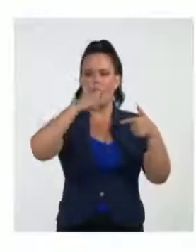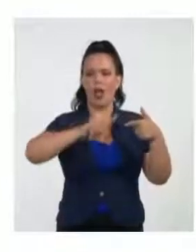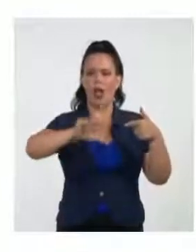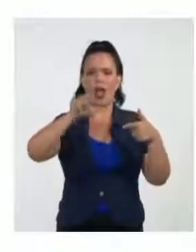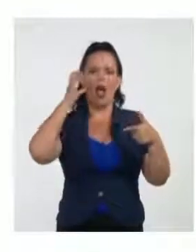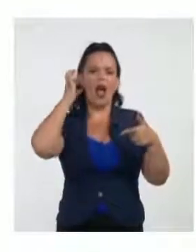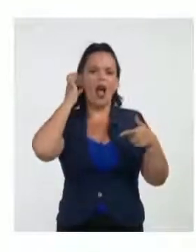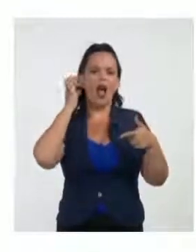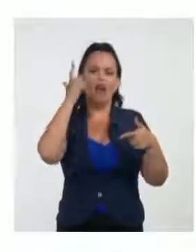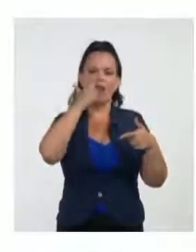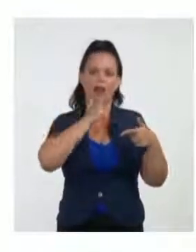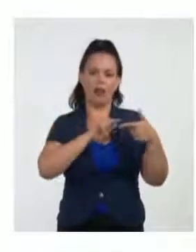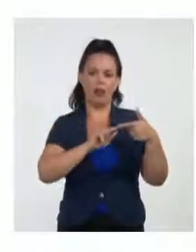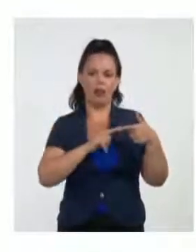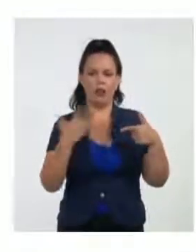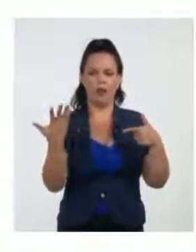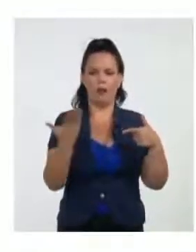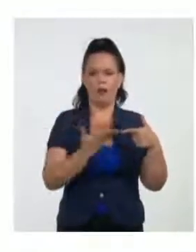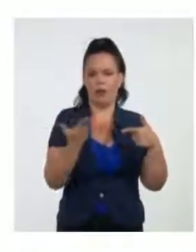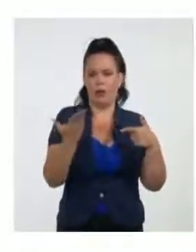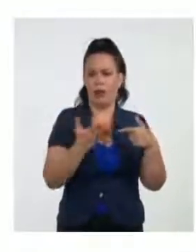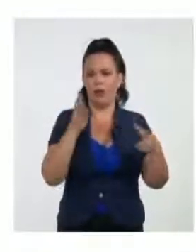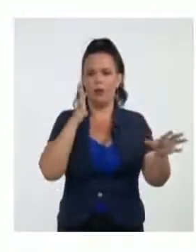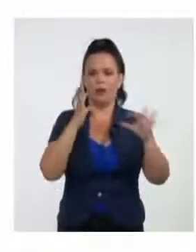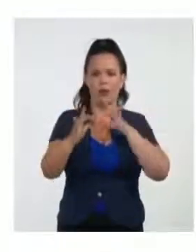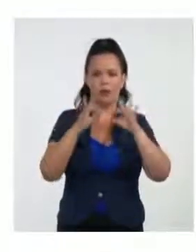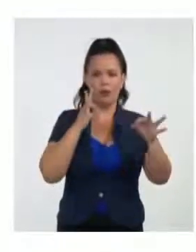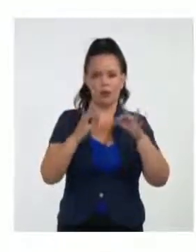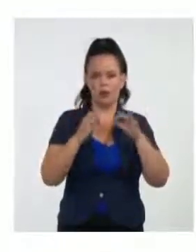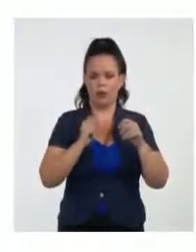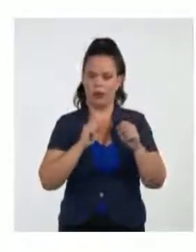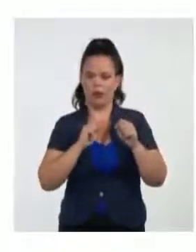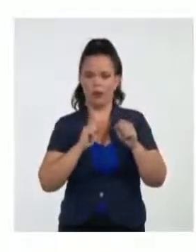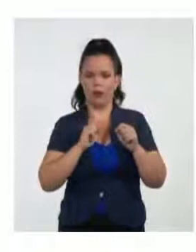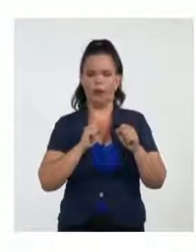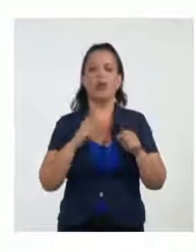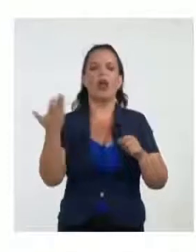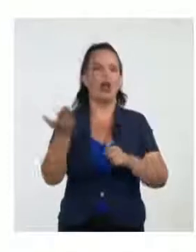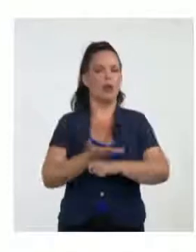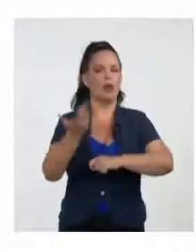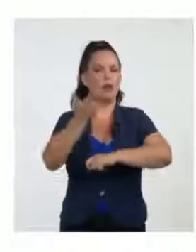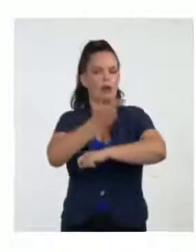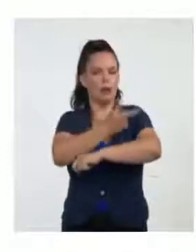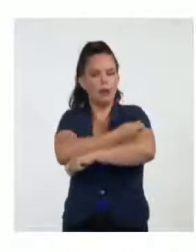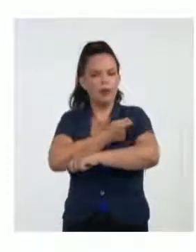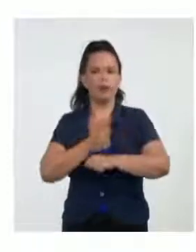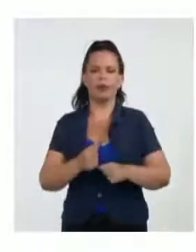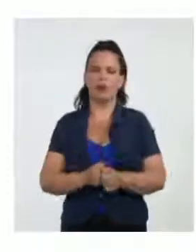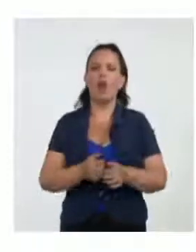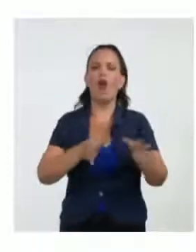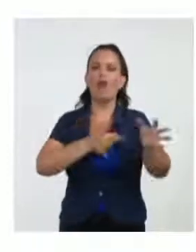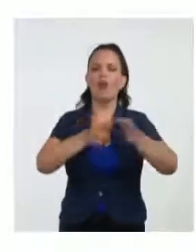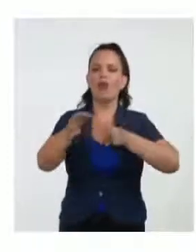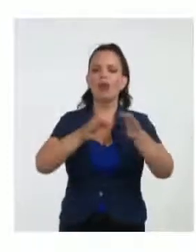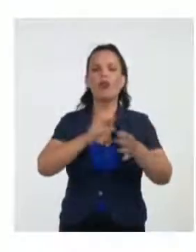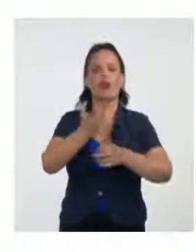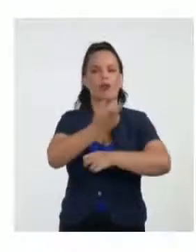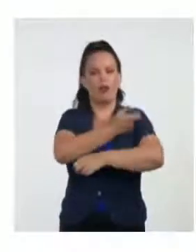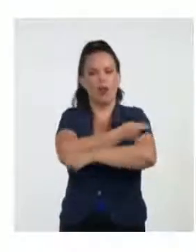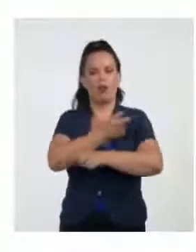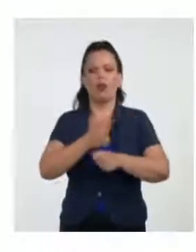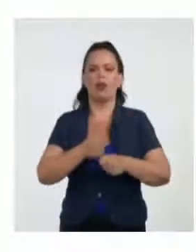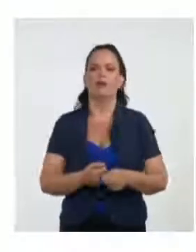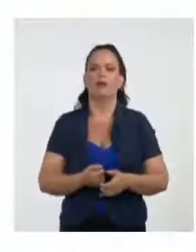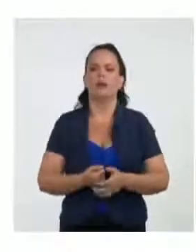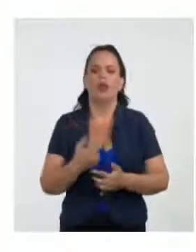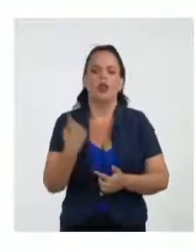decir, la velocidad de protección, la velocidad de vacunación y además eso la eficacia de la vacuna, que aparecen en la última expresión ahí. ¿Qué hemos hecho